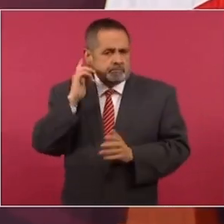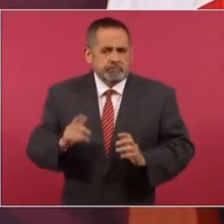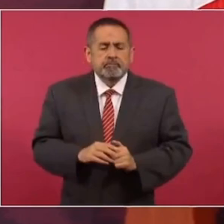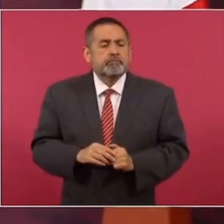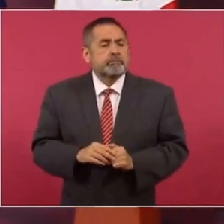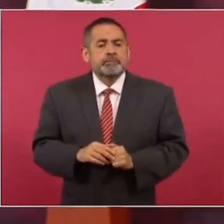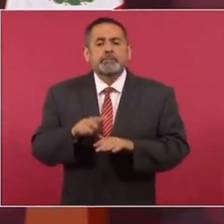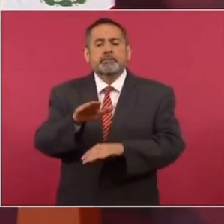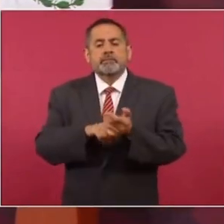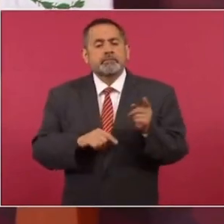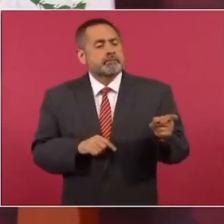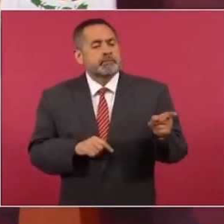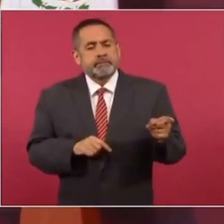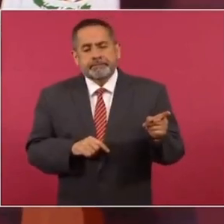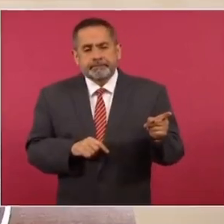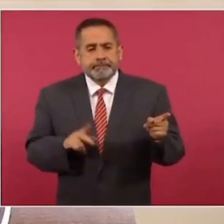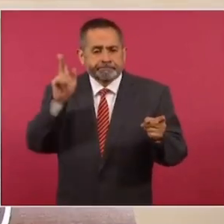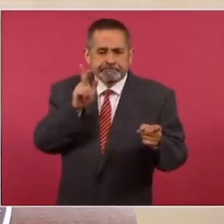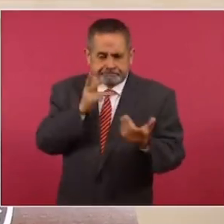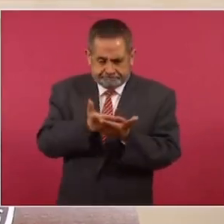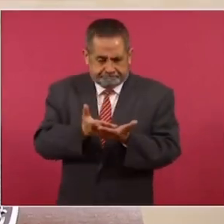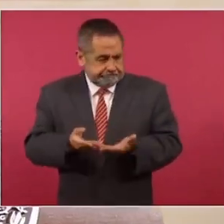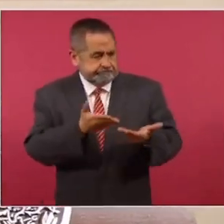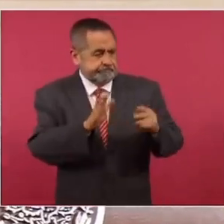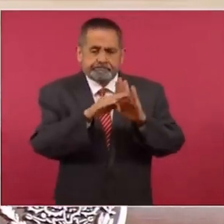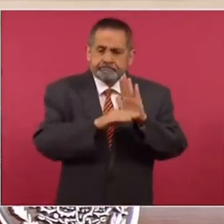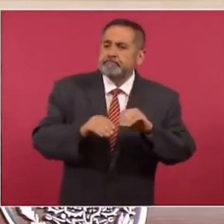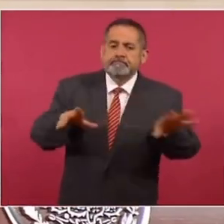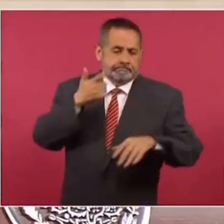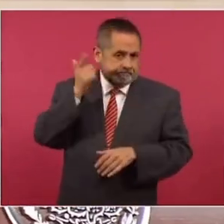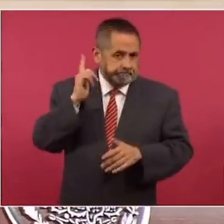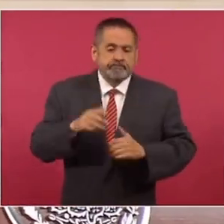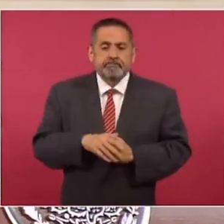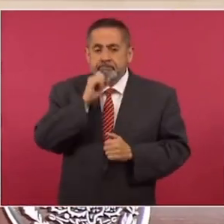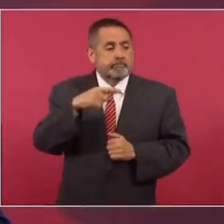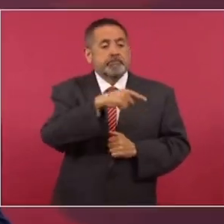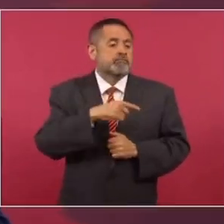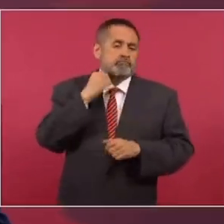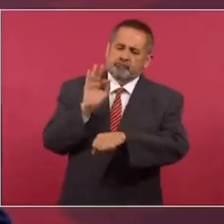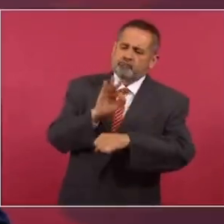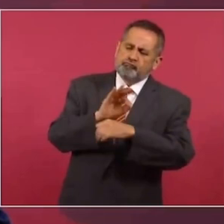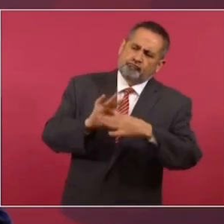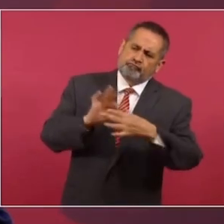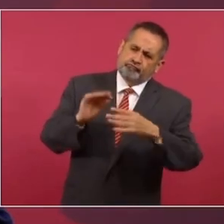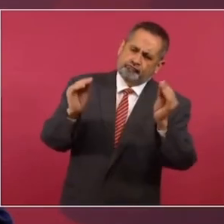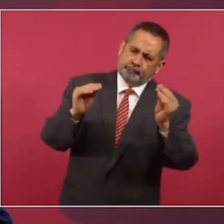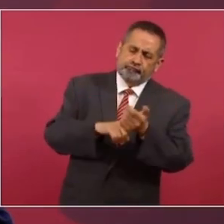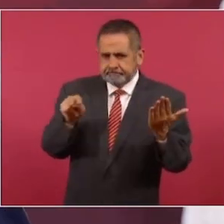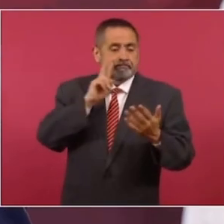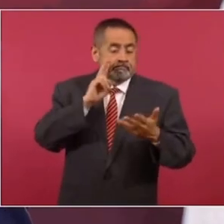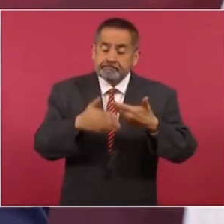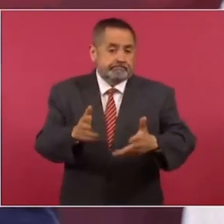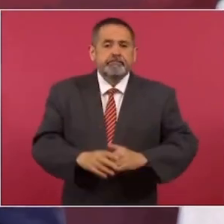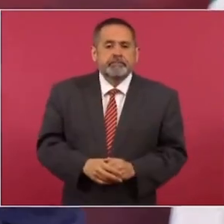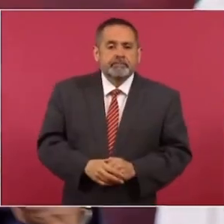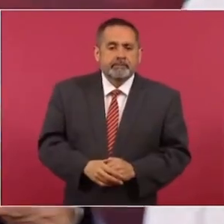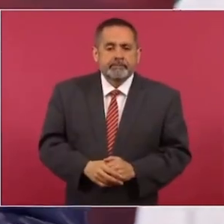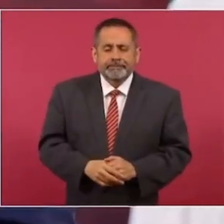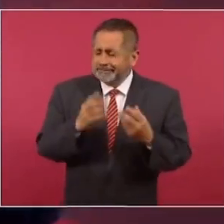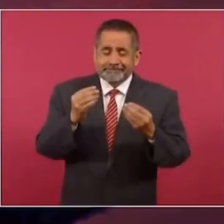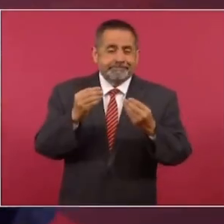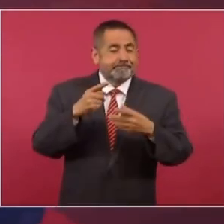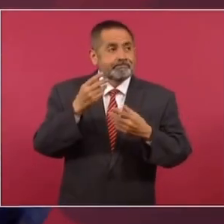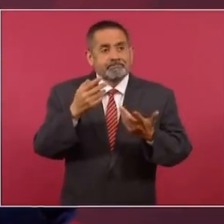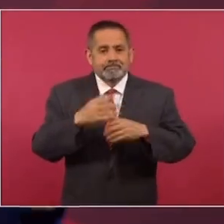sobre las pruebas y la defensa que van a hacer los abogados de García Luna. Entonces va a haber